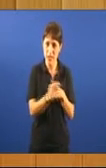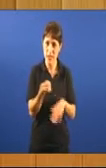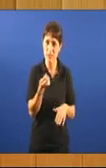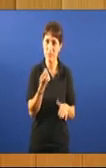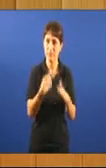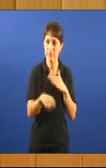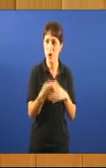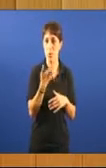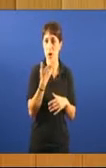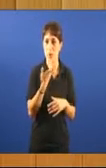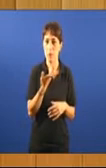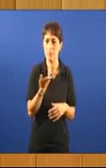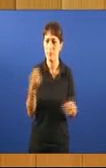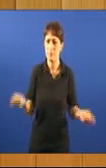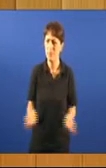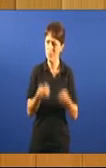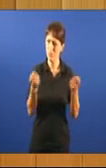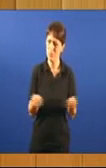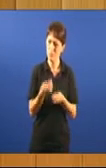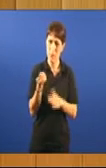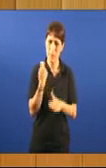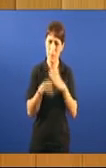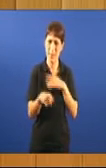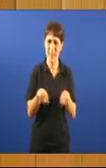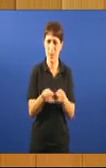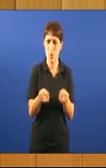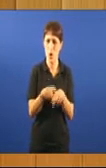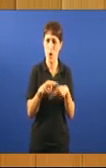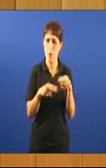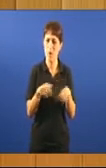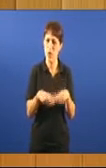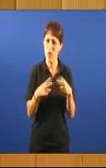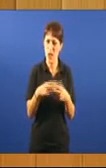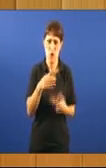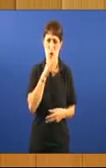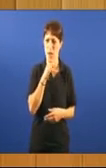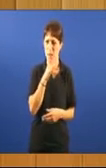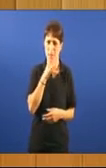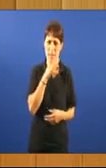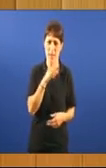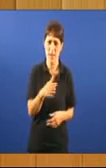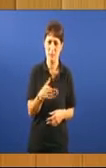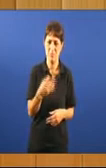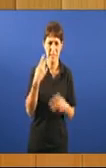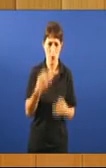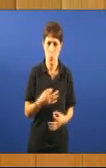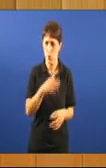sen asegurar o mantemento da obra social, anúnciase a venda sen asegurar